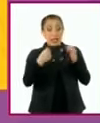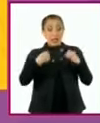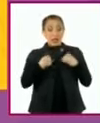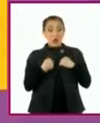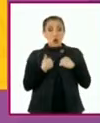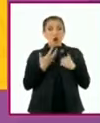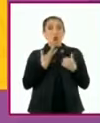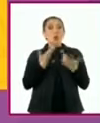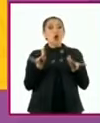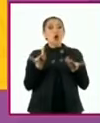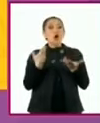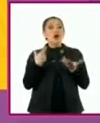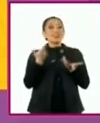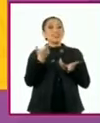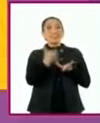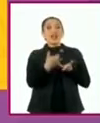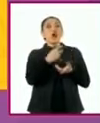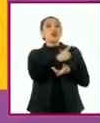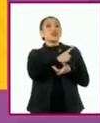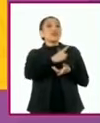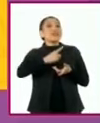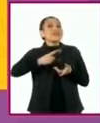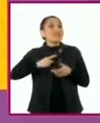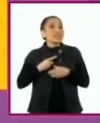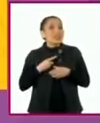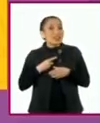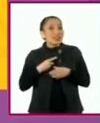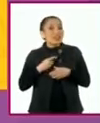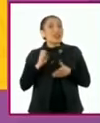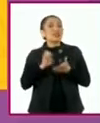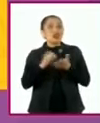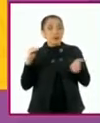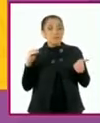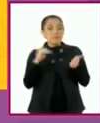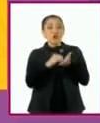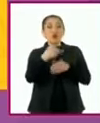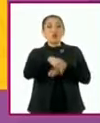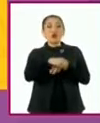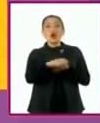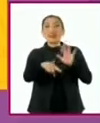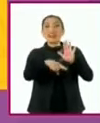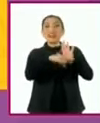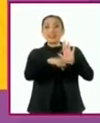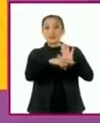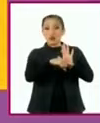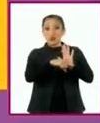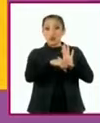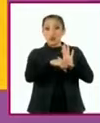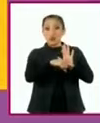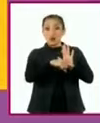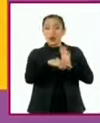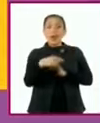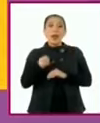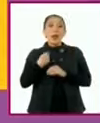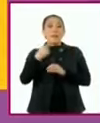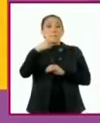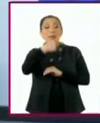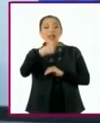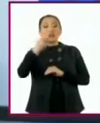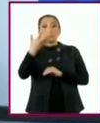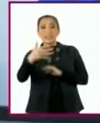en contra, es decir, adquiere una deuda y se representa con un número negativo, es decir, menos 10 mil